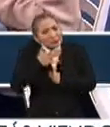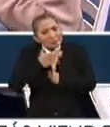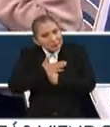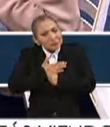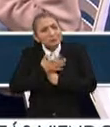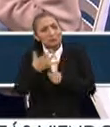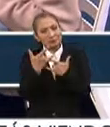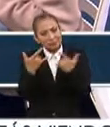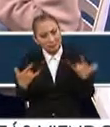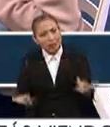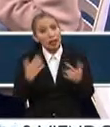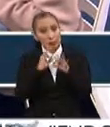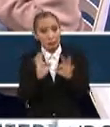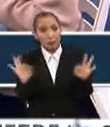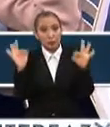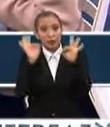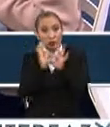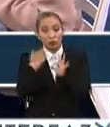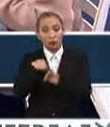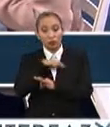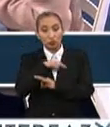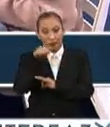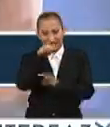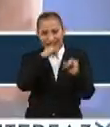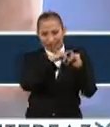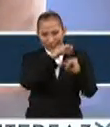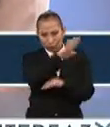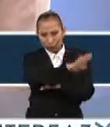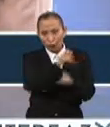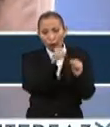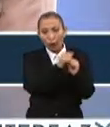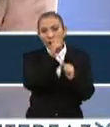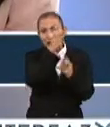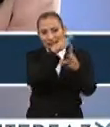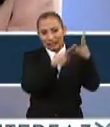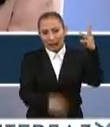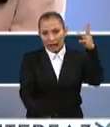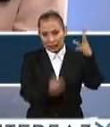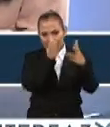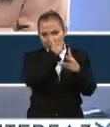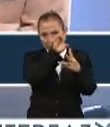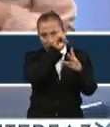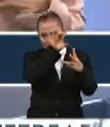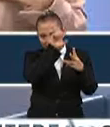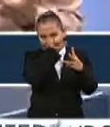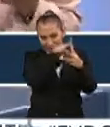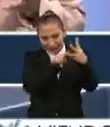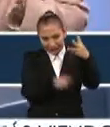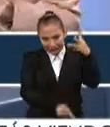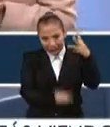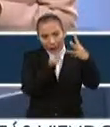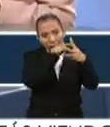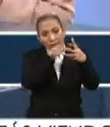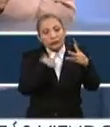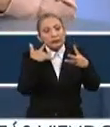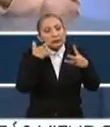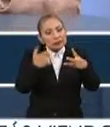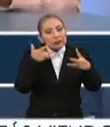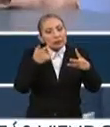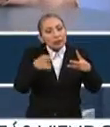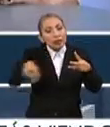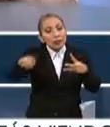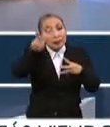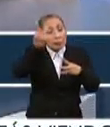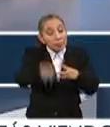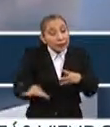fomentar, es muy importante que nosotros ahí desde el instituto, a través de estos 3 grandes ejes que te comentaba, pues estamos tratando de